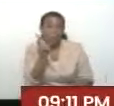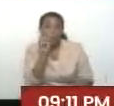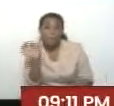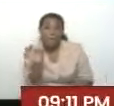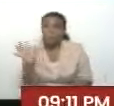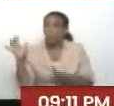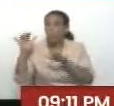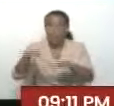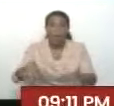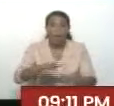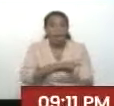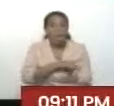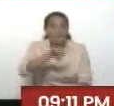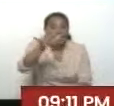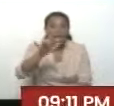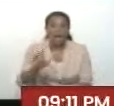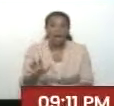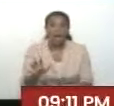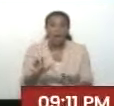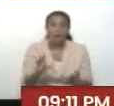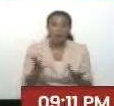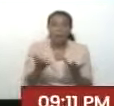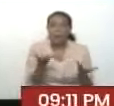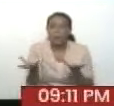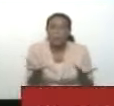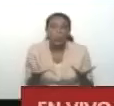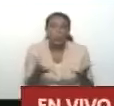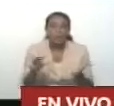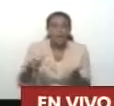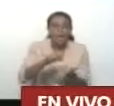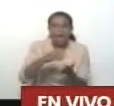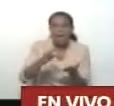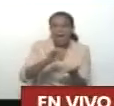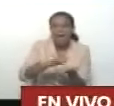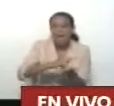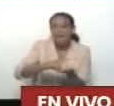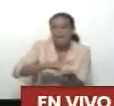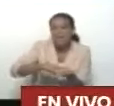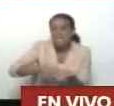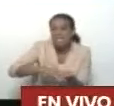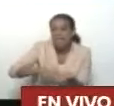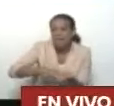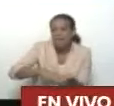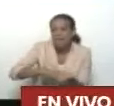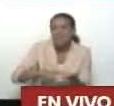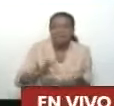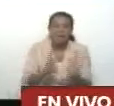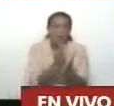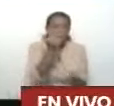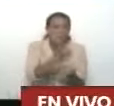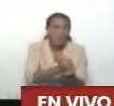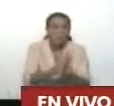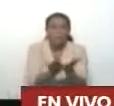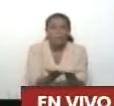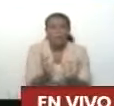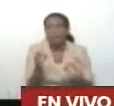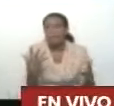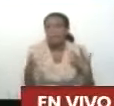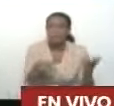pudieron viajar por la complicidad de la visa y de todo ese problema que existe. Entonces, bueno, tuvimos